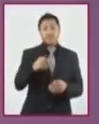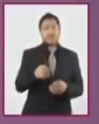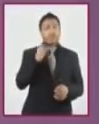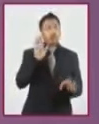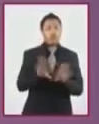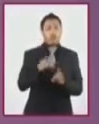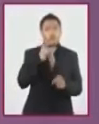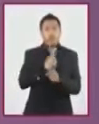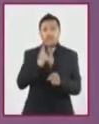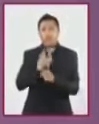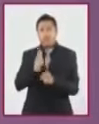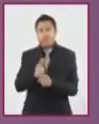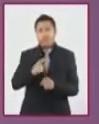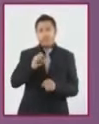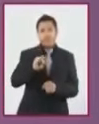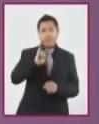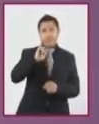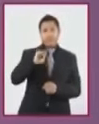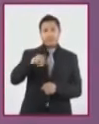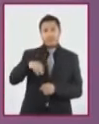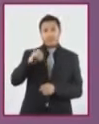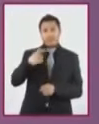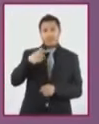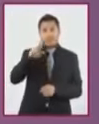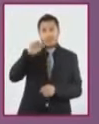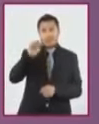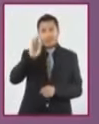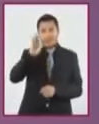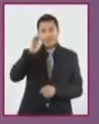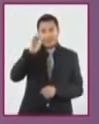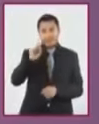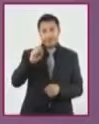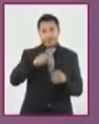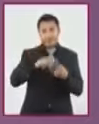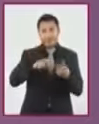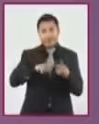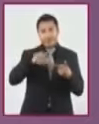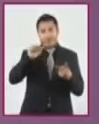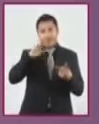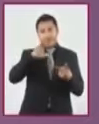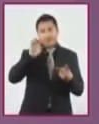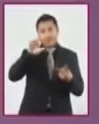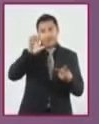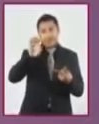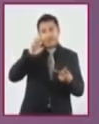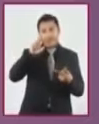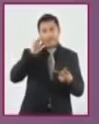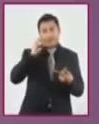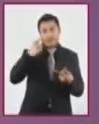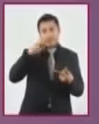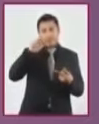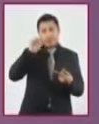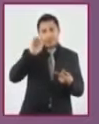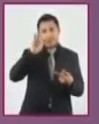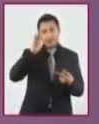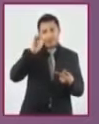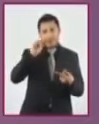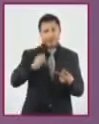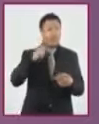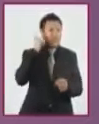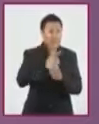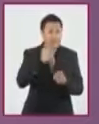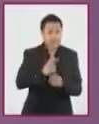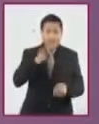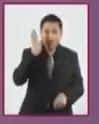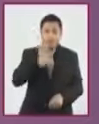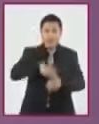o acelerógrafos. Pero a partir de estos equipos o de estos aparatos que son muy sensibles y registran el más leve movimiento